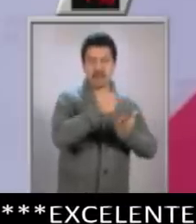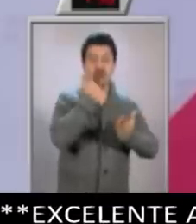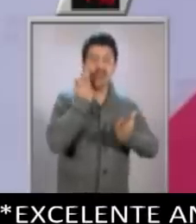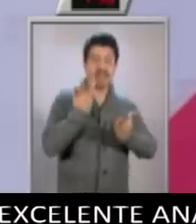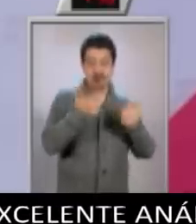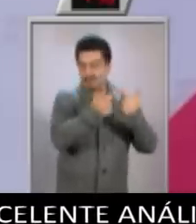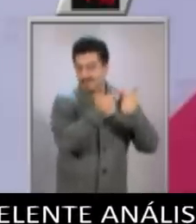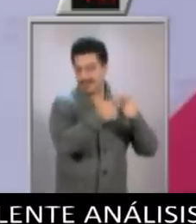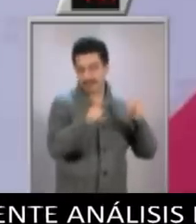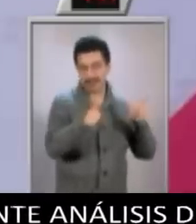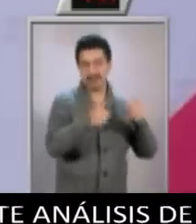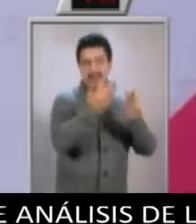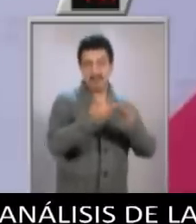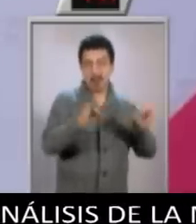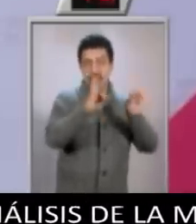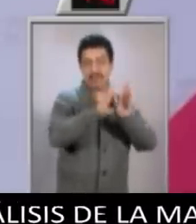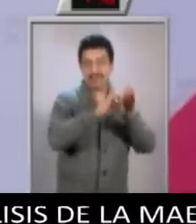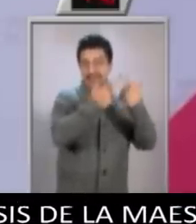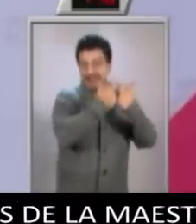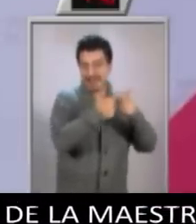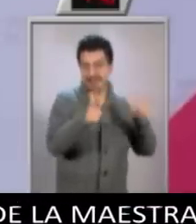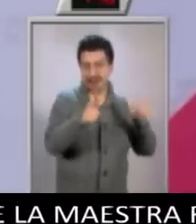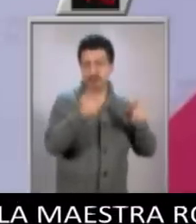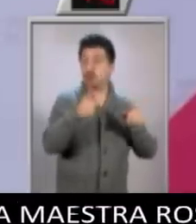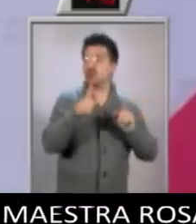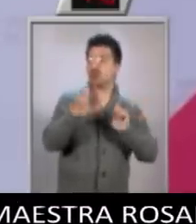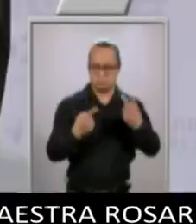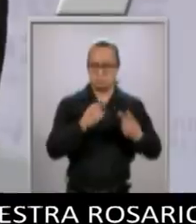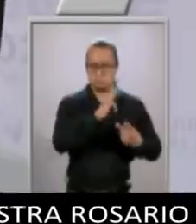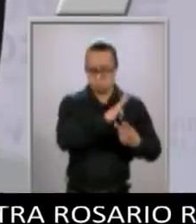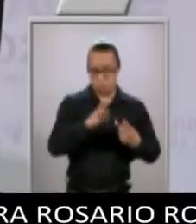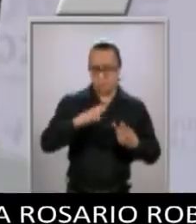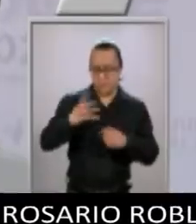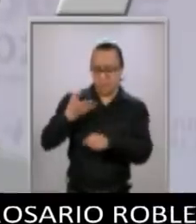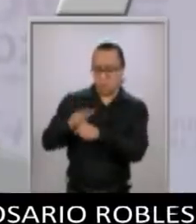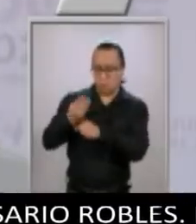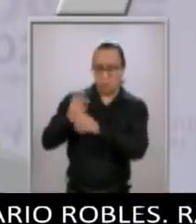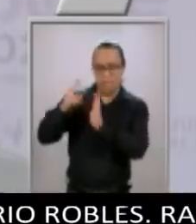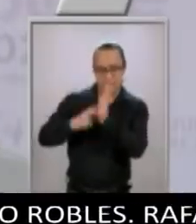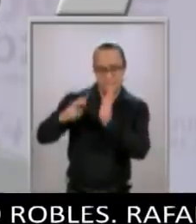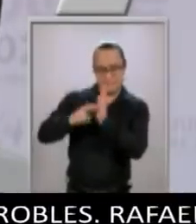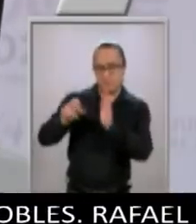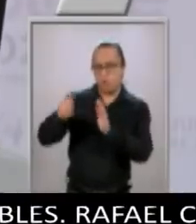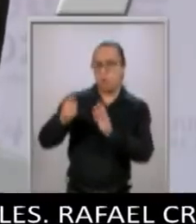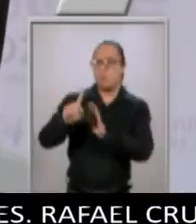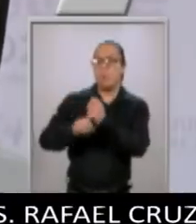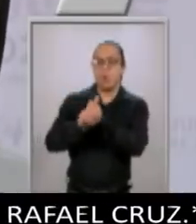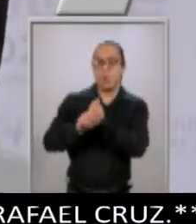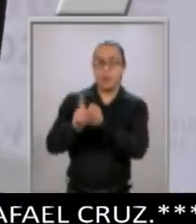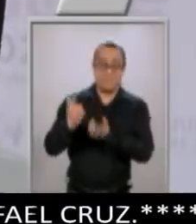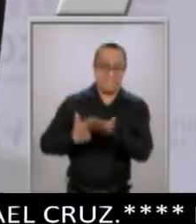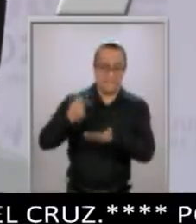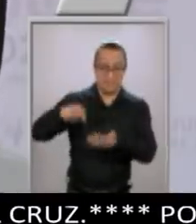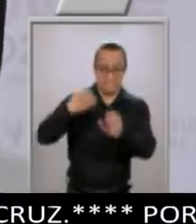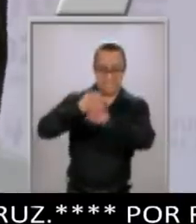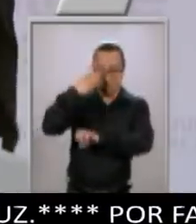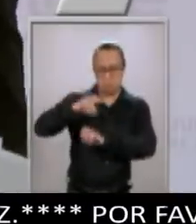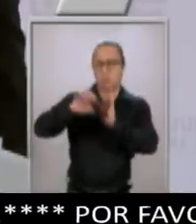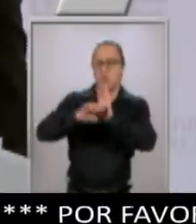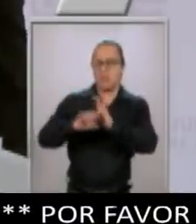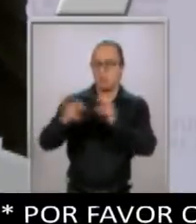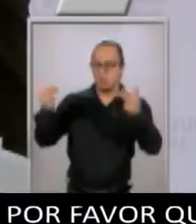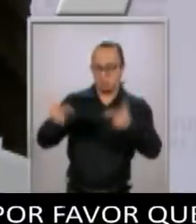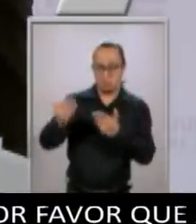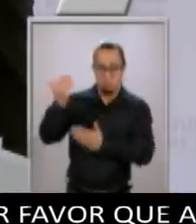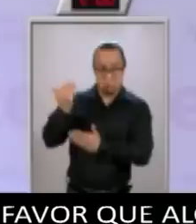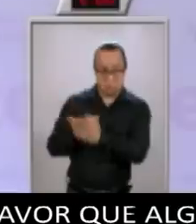En mi trabajo en televisión me dieron oportunidad de tomarme todos estos días para poder hacer un